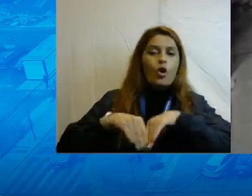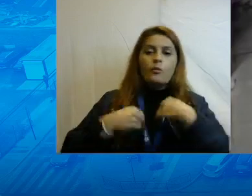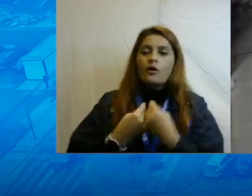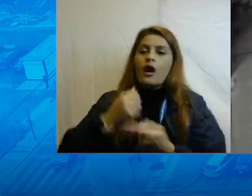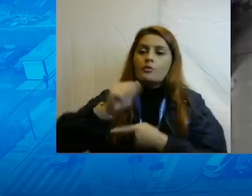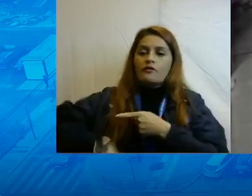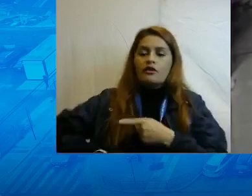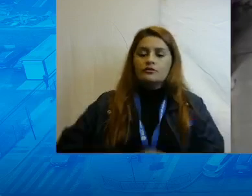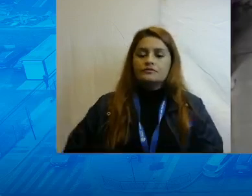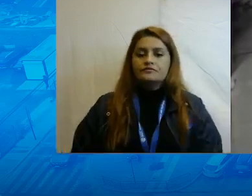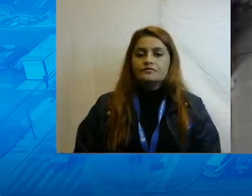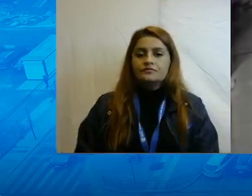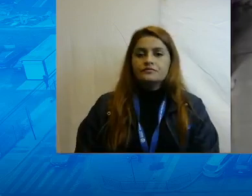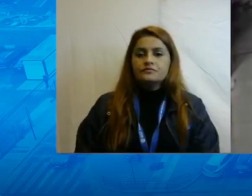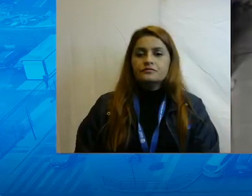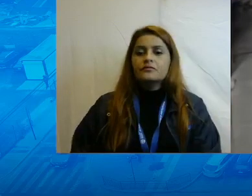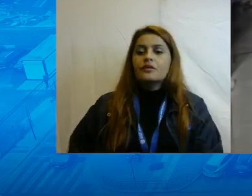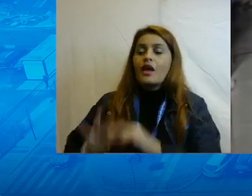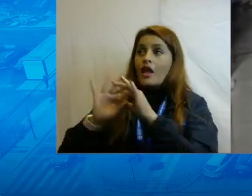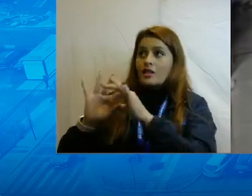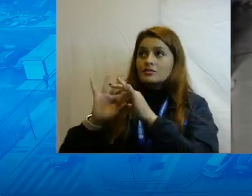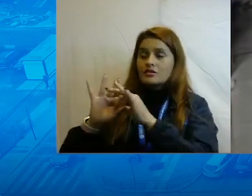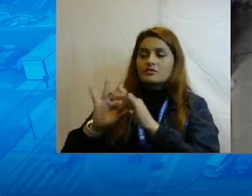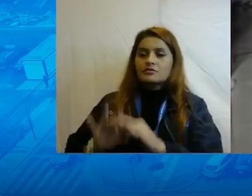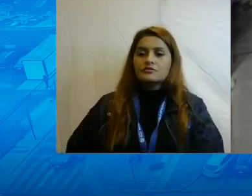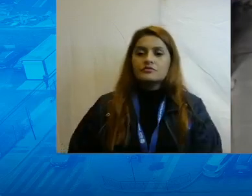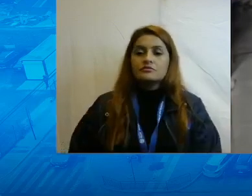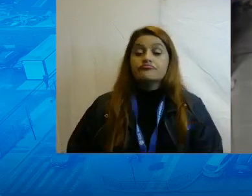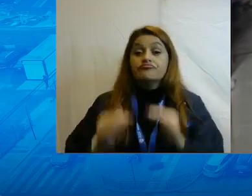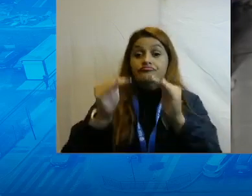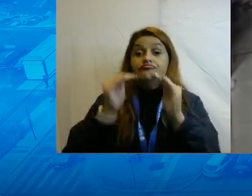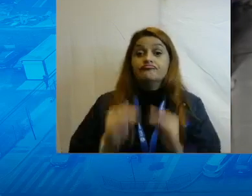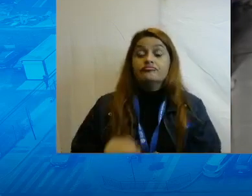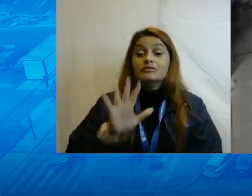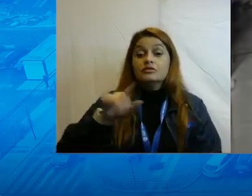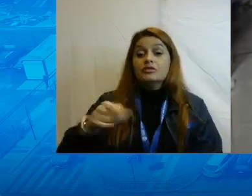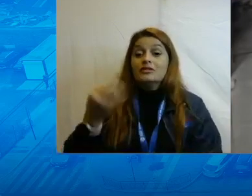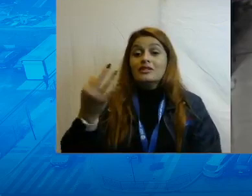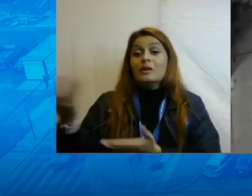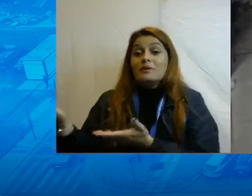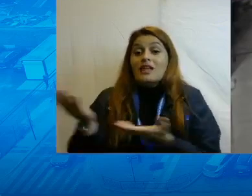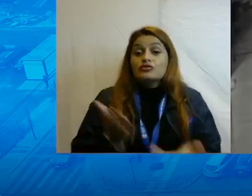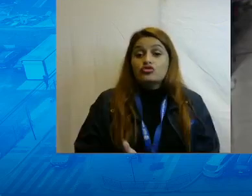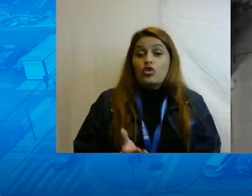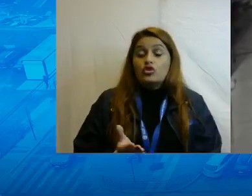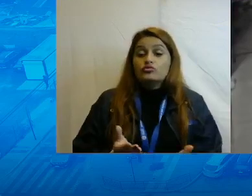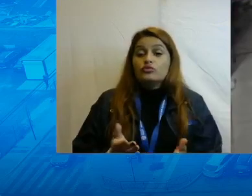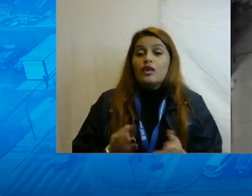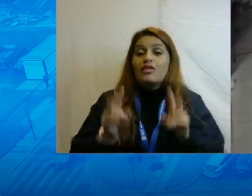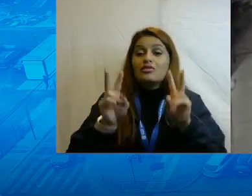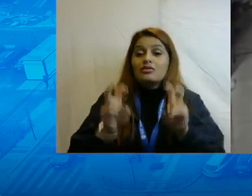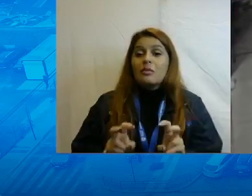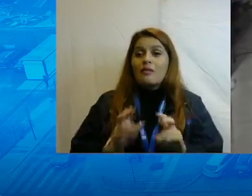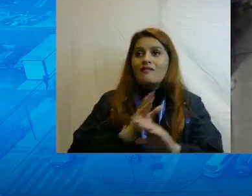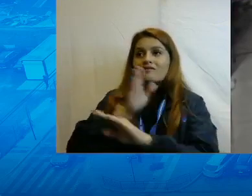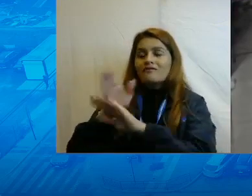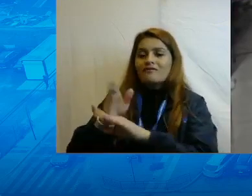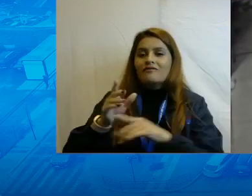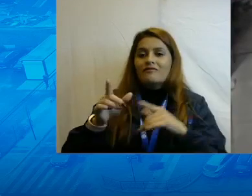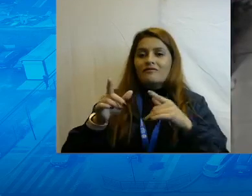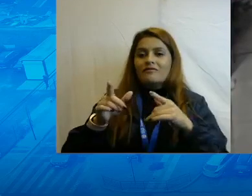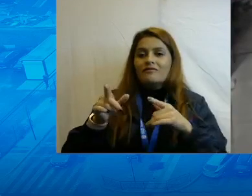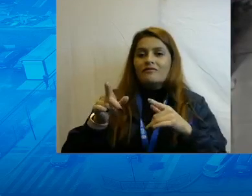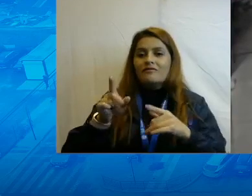Aprobado, entonces. Gracias, director. El 5.3 es una invitación de la Asociación Chilena de Municipalidad de Pasantía Internacional de Medellín de